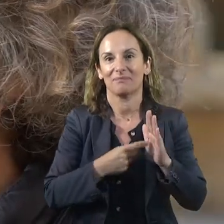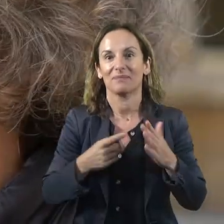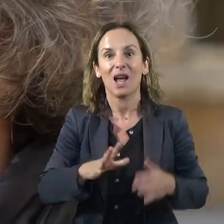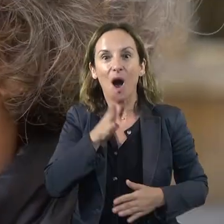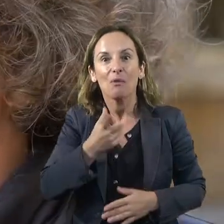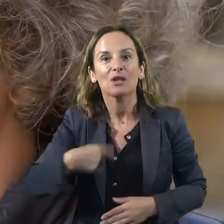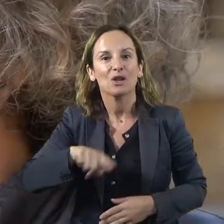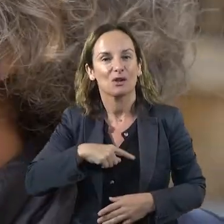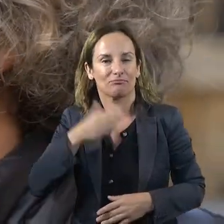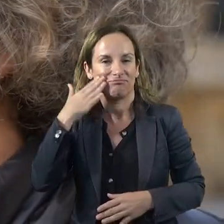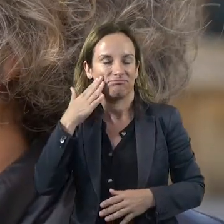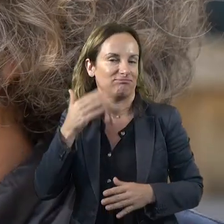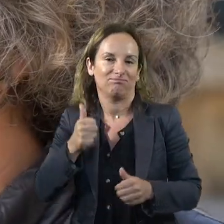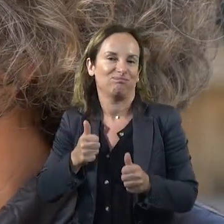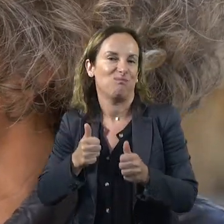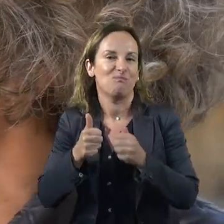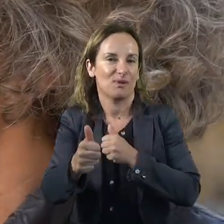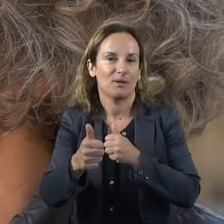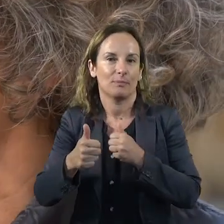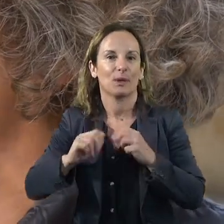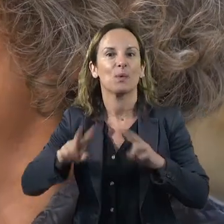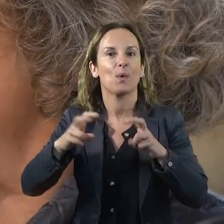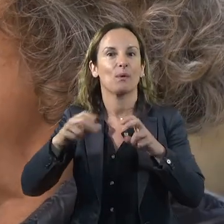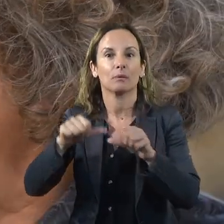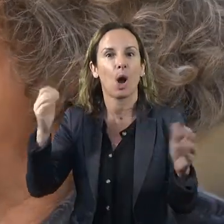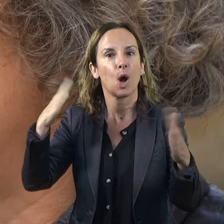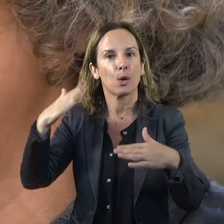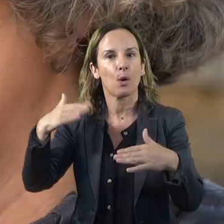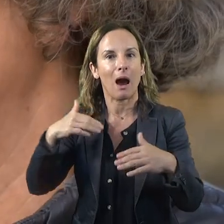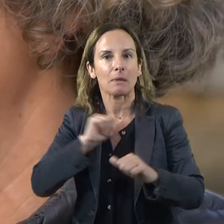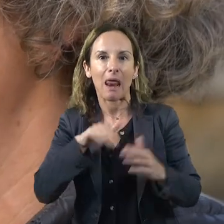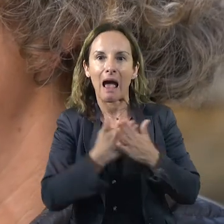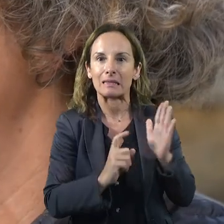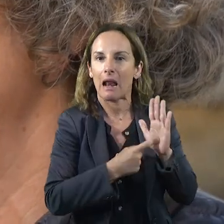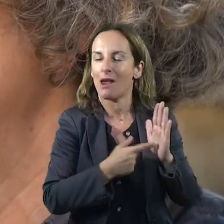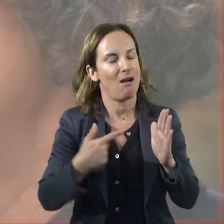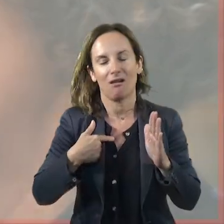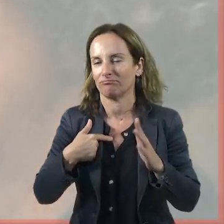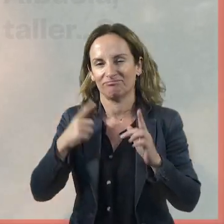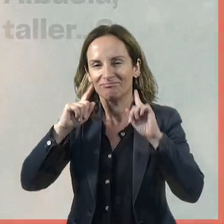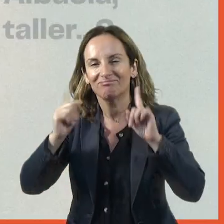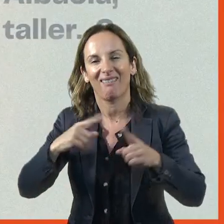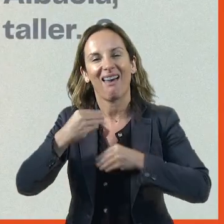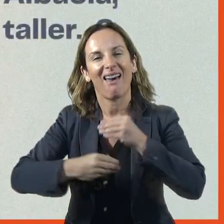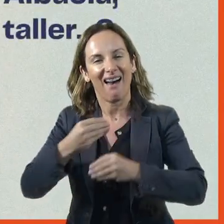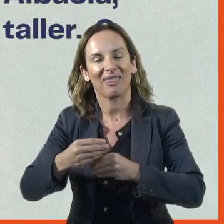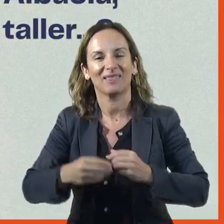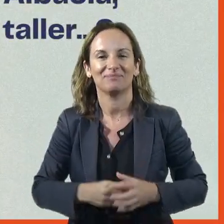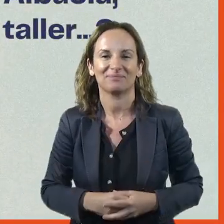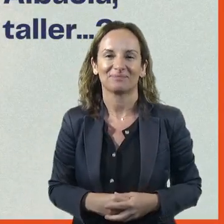dirección para que se generen unos espacios que no existen y unas maneras de hacer que no existen.